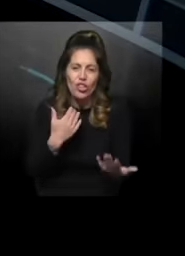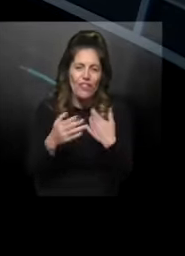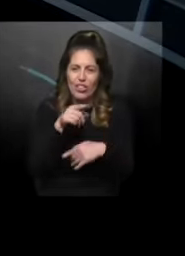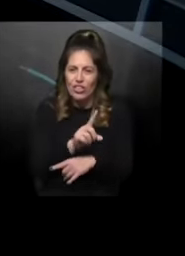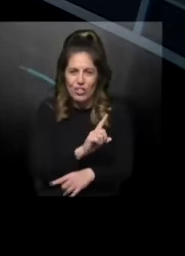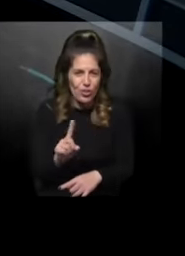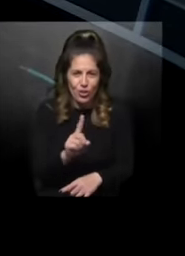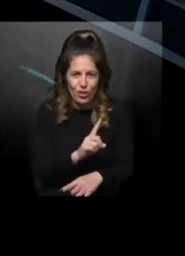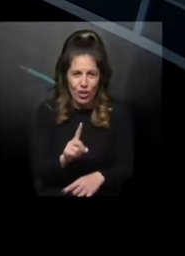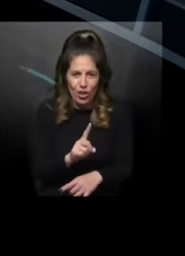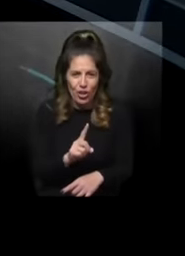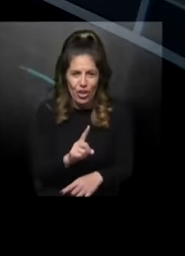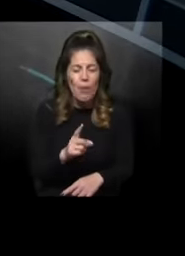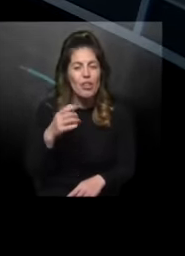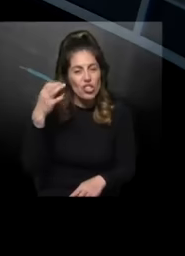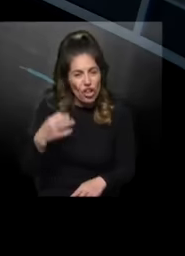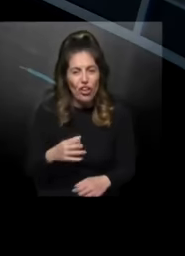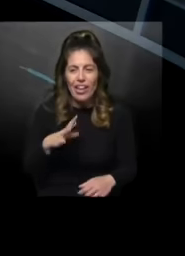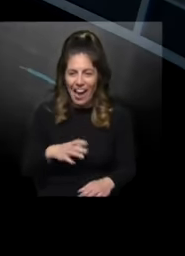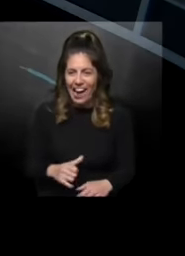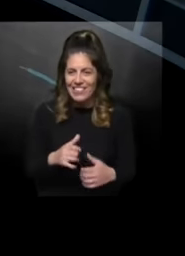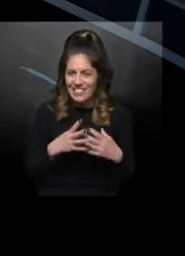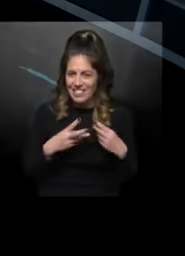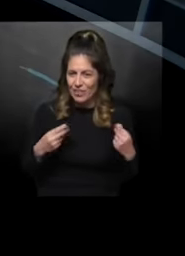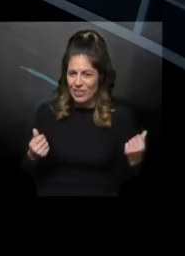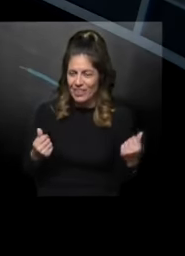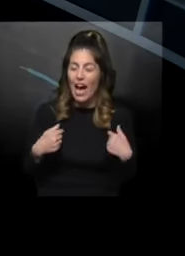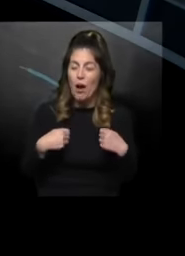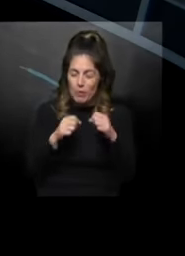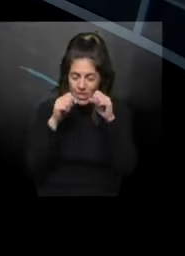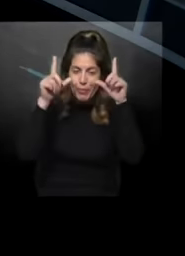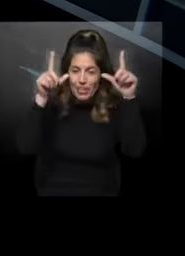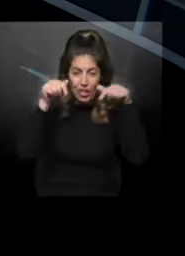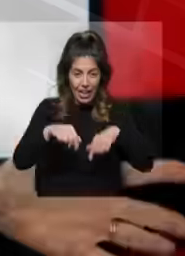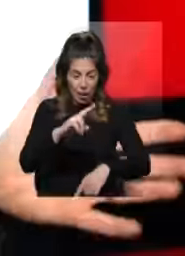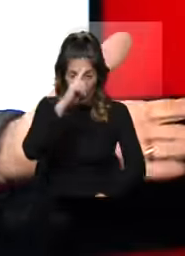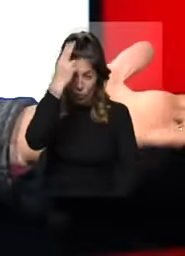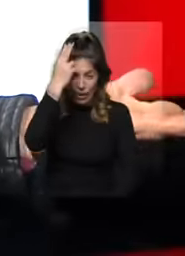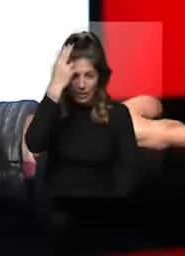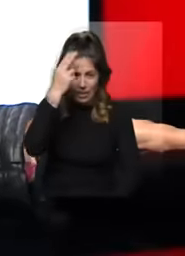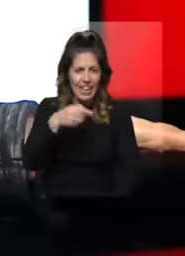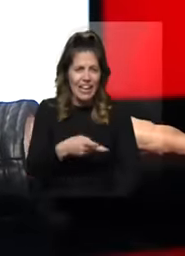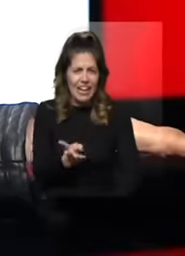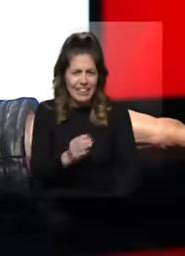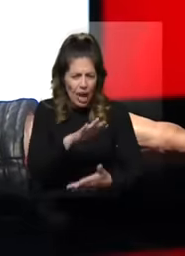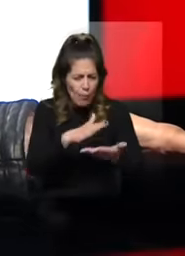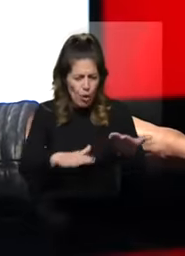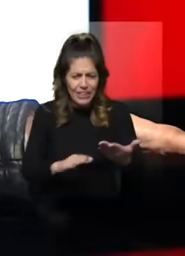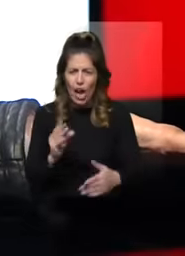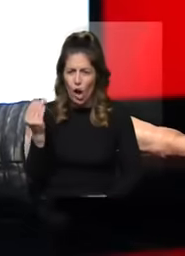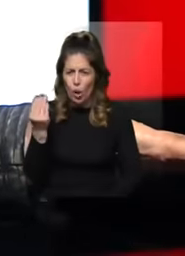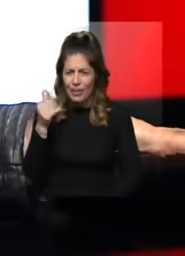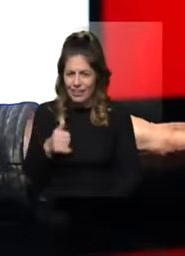eso. No, es que yo creo que hay sensibilidad. Por ejemplo, otra de las cosas que me llama la atención del Uruguay, por ejemplo, es la cantidad de poetas jóvenes que hay.